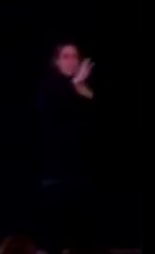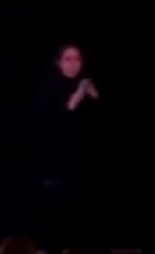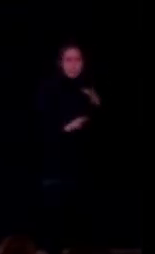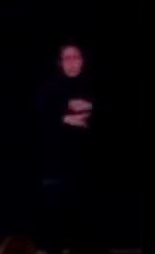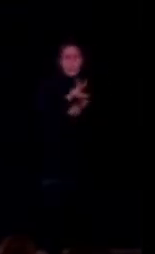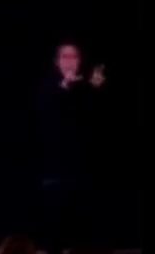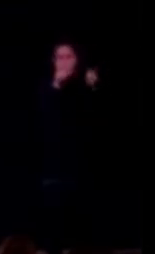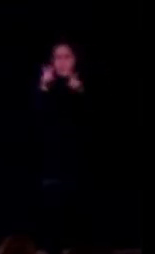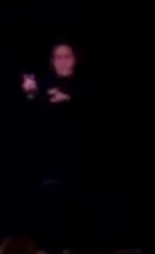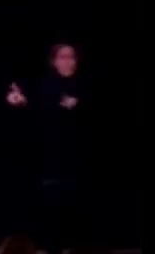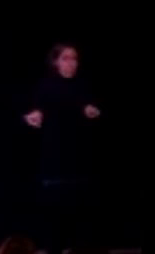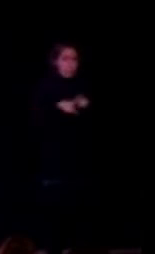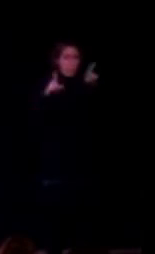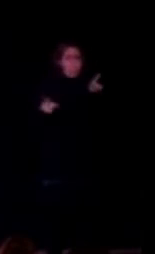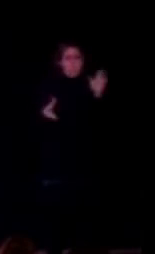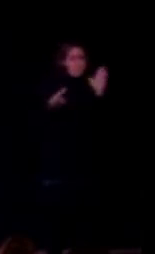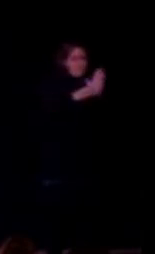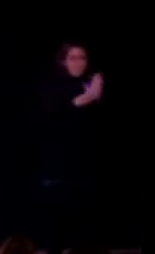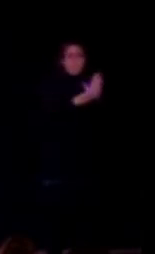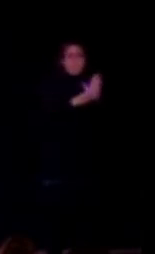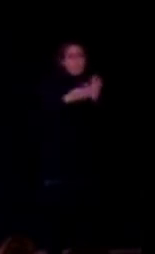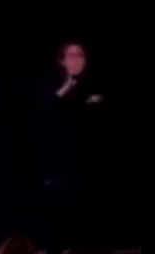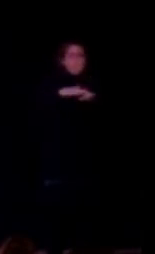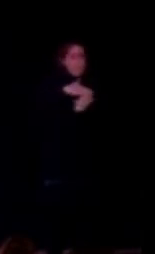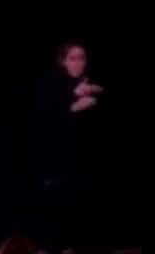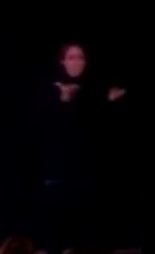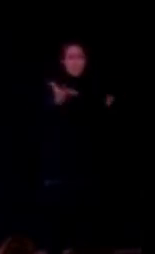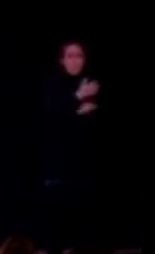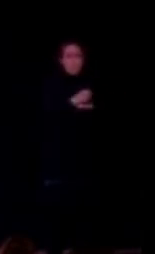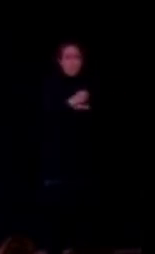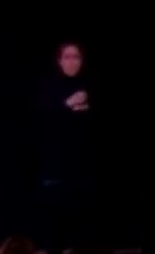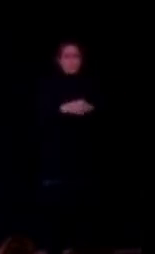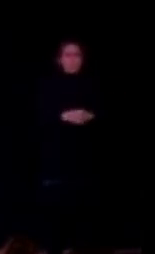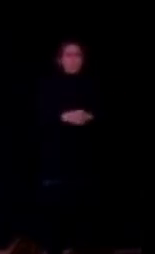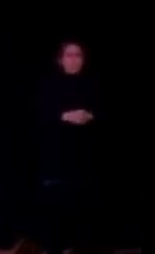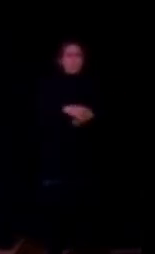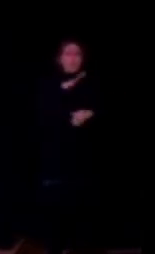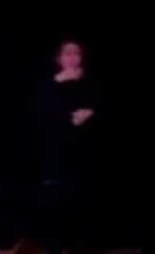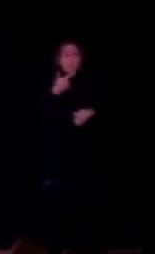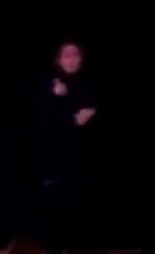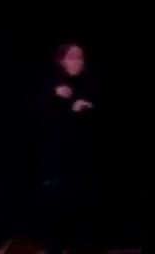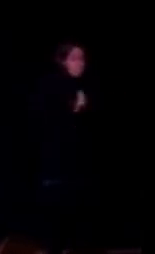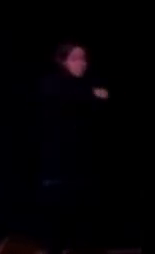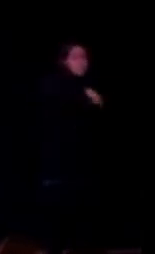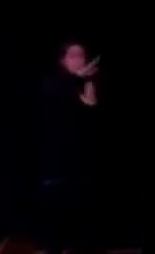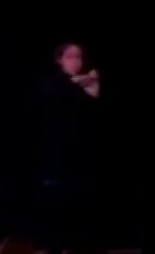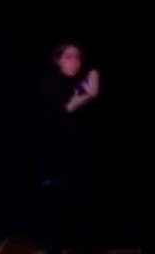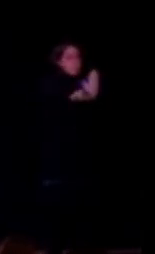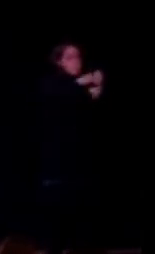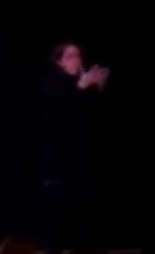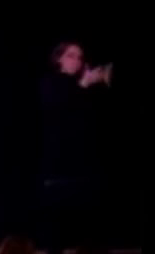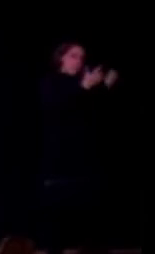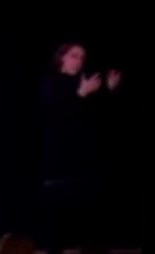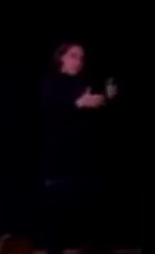una prótesis que se diseña un programa y después se añade unas páginas al final que son sobre la